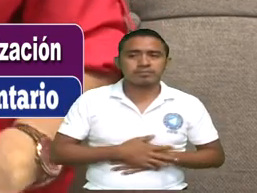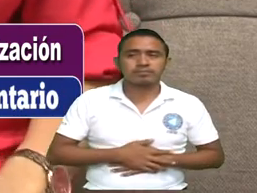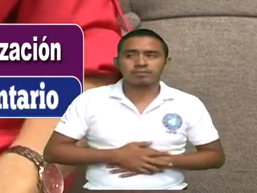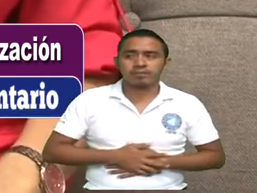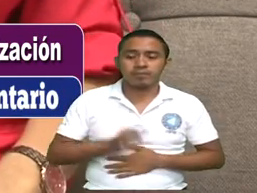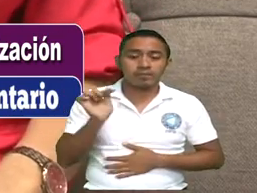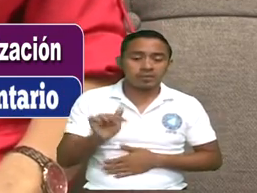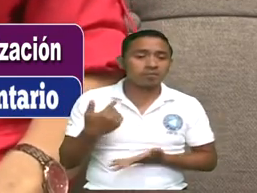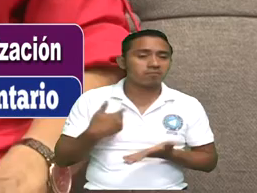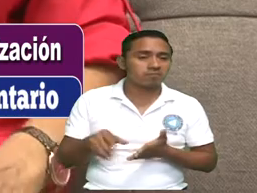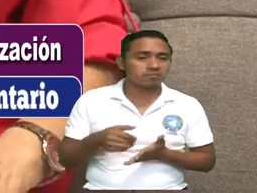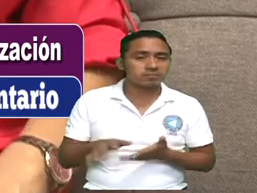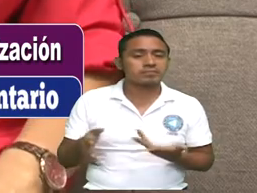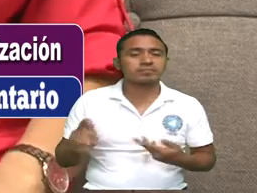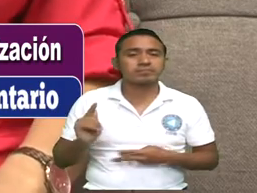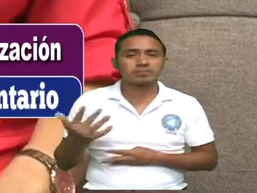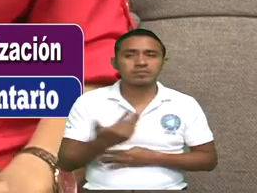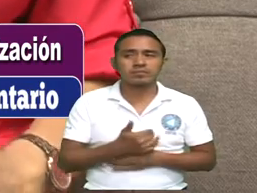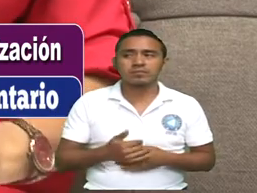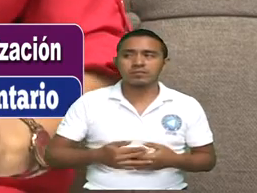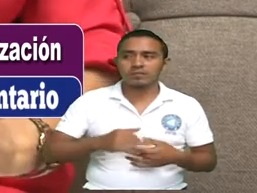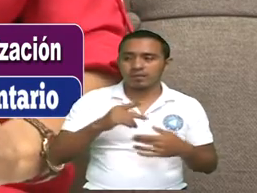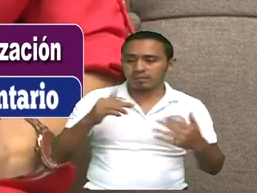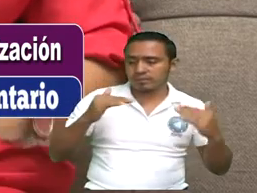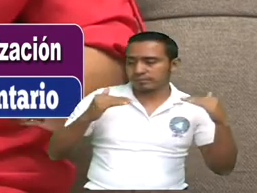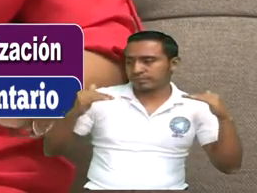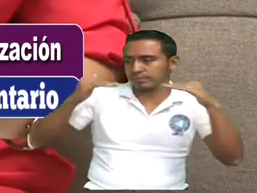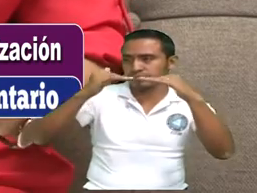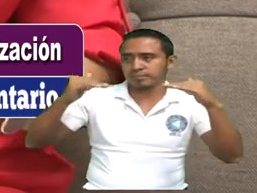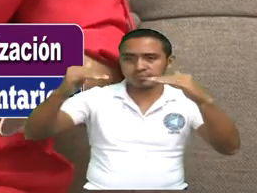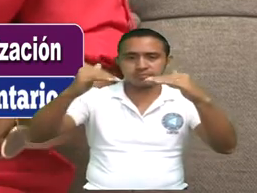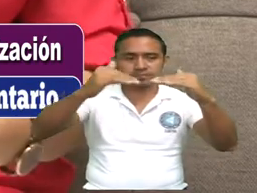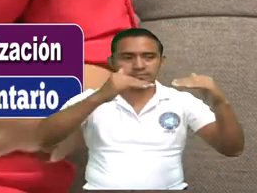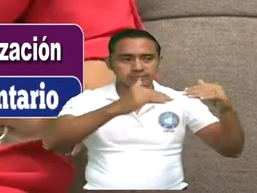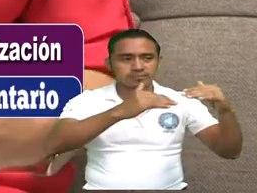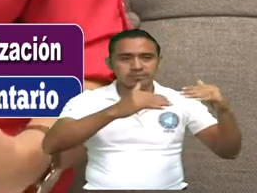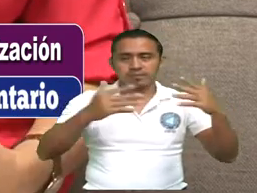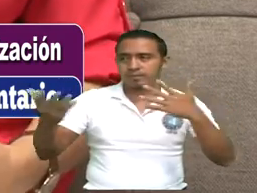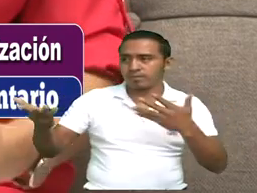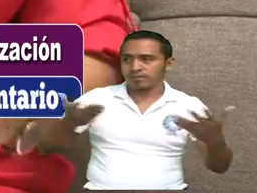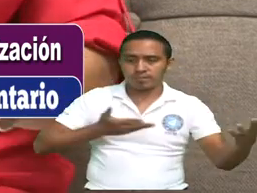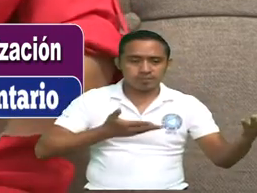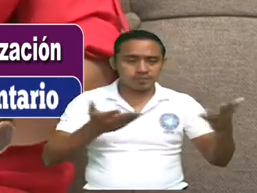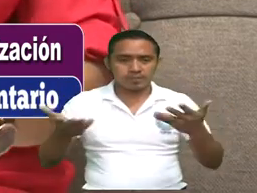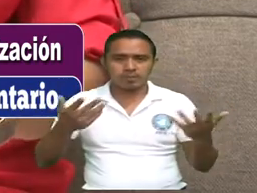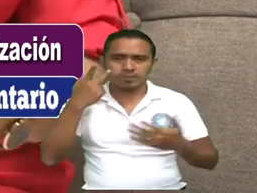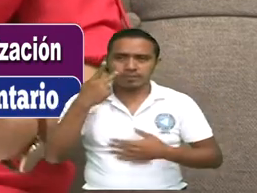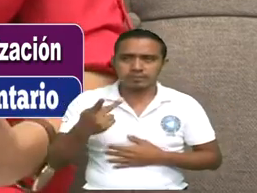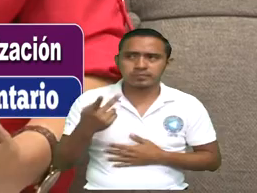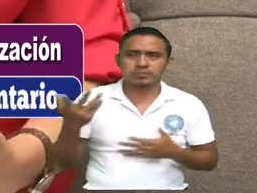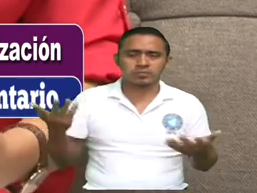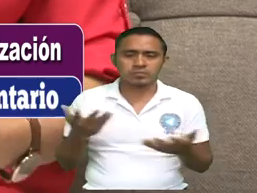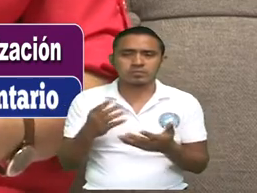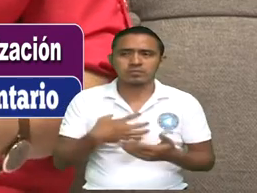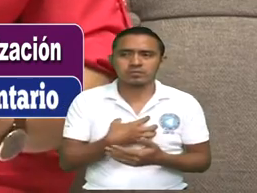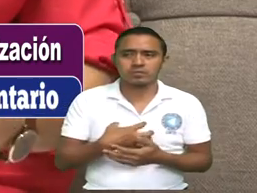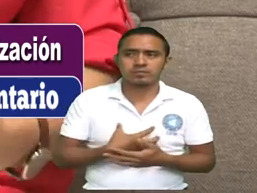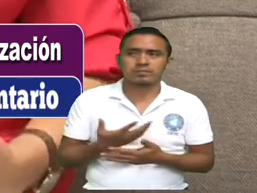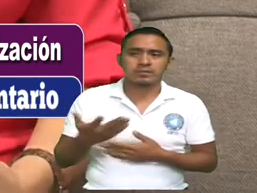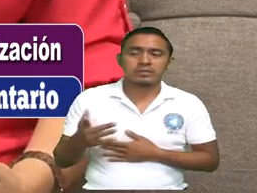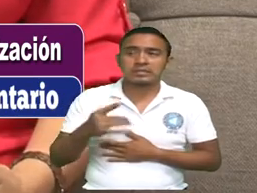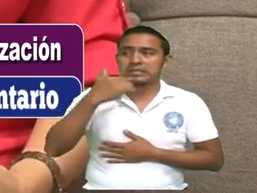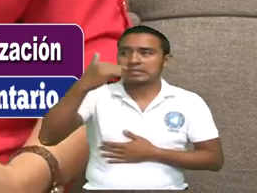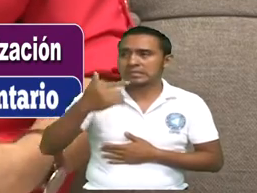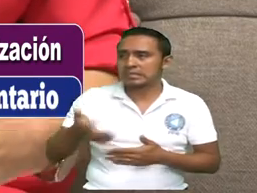Eso nos permite que todos vayamos al mismo nivel o que por lo menos cuando compartimos veamos que quién